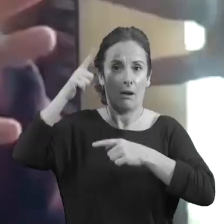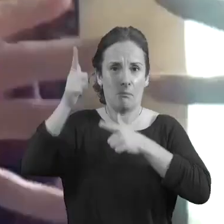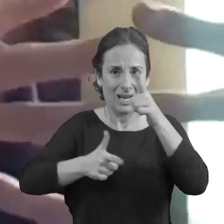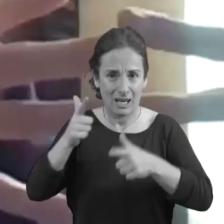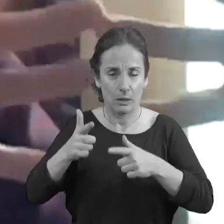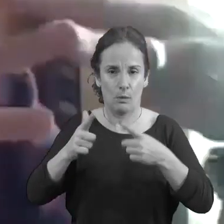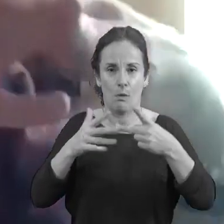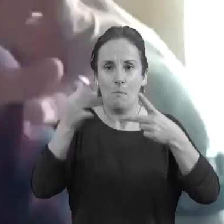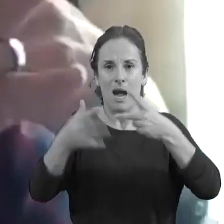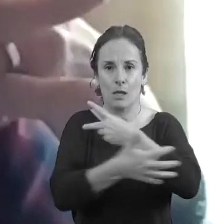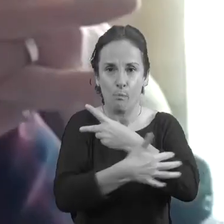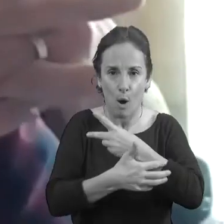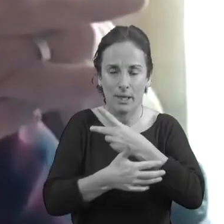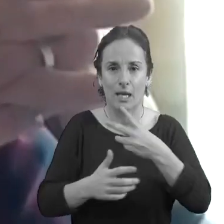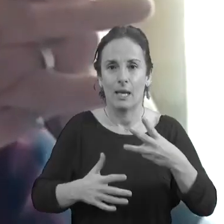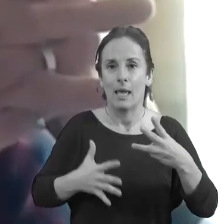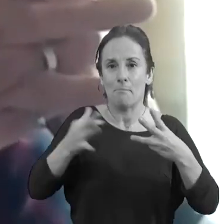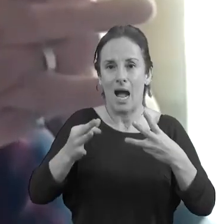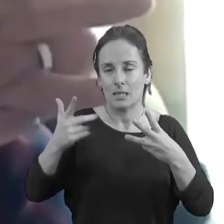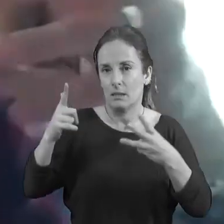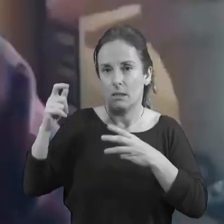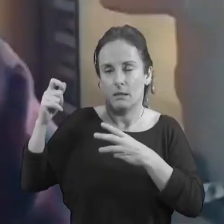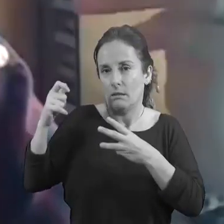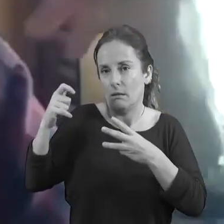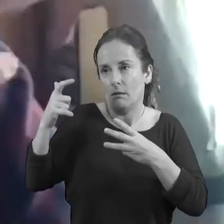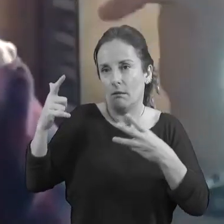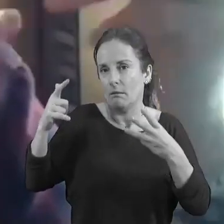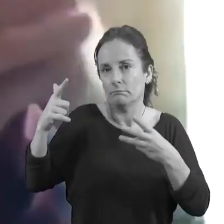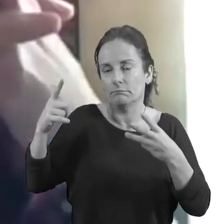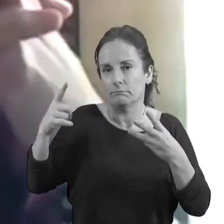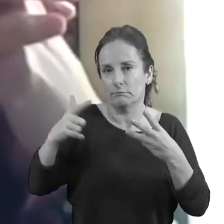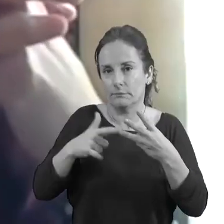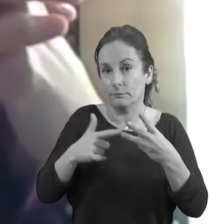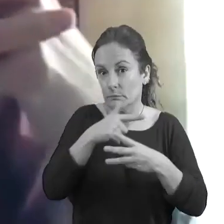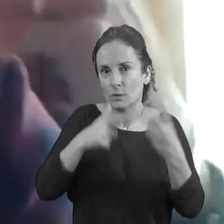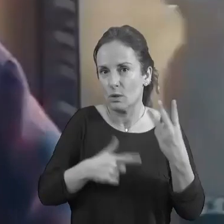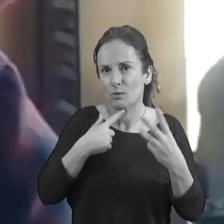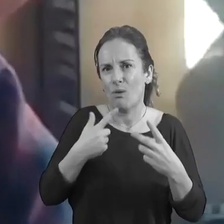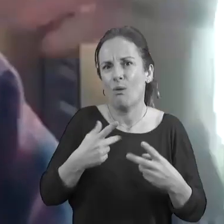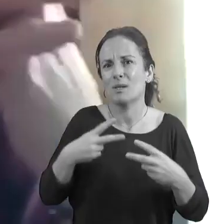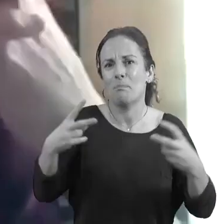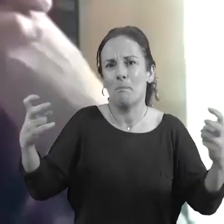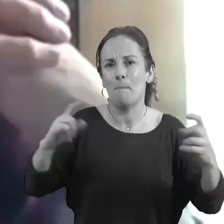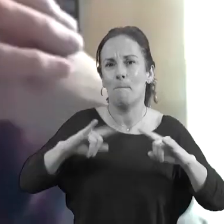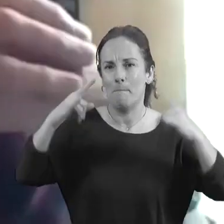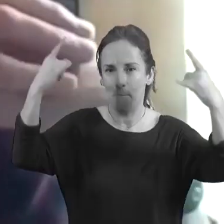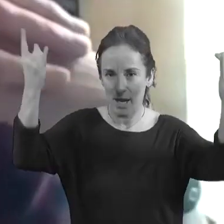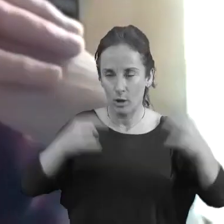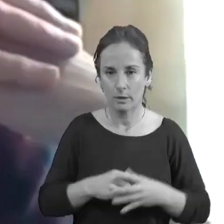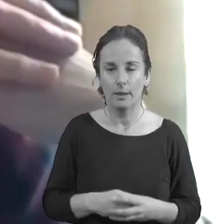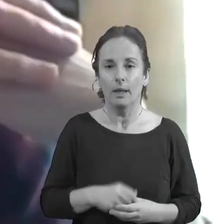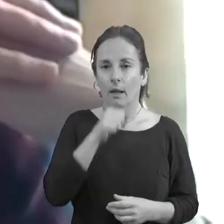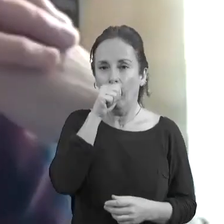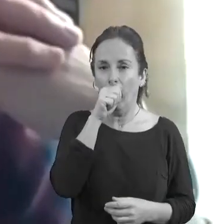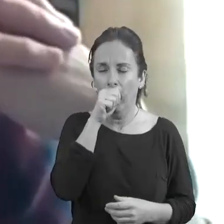en la frontera, ¿no? Y también, por ejemplo, otra hermana podría ser, por ejemplo, la drag queen de Butler, ¿no? O la hermana